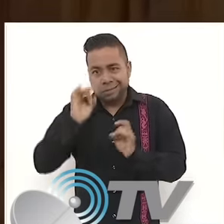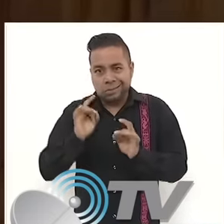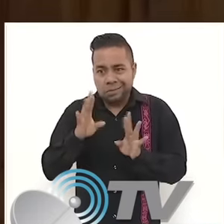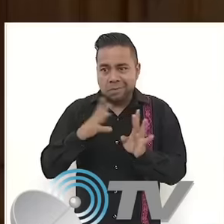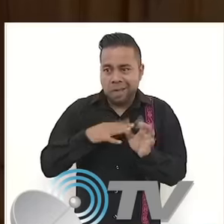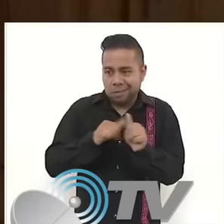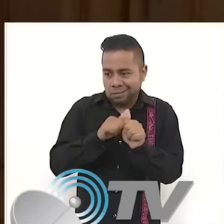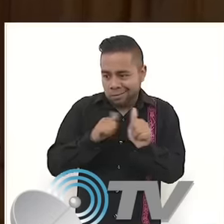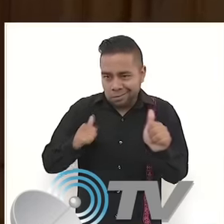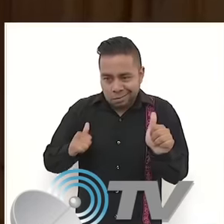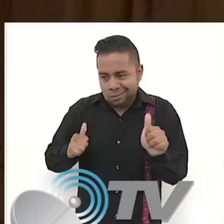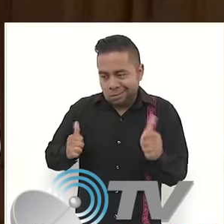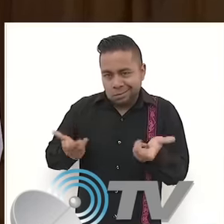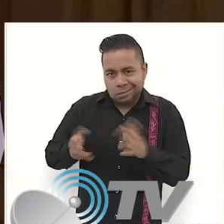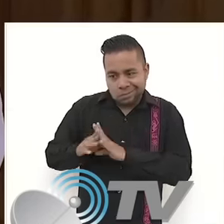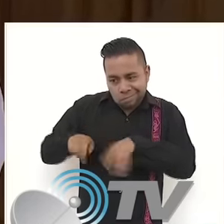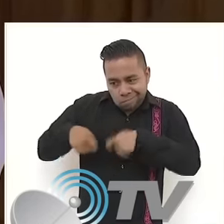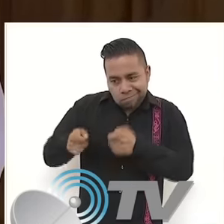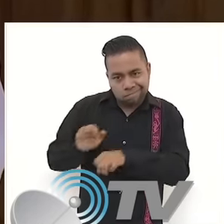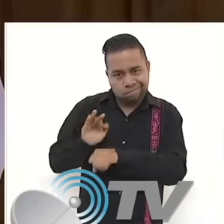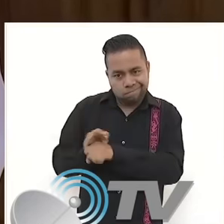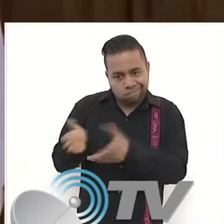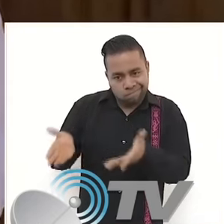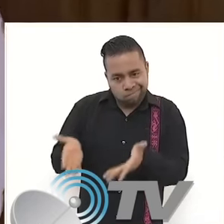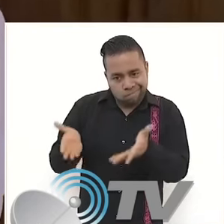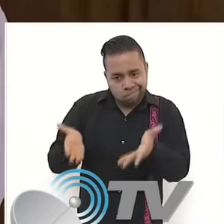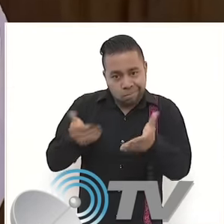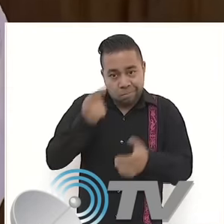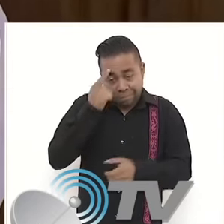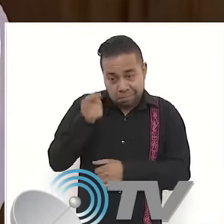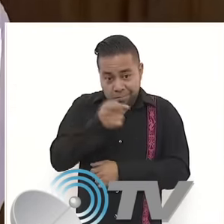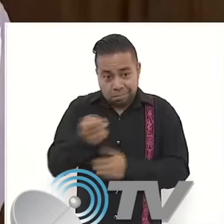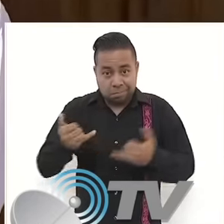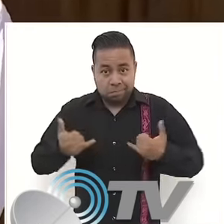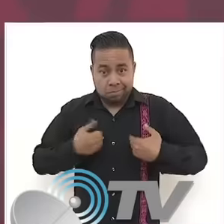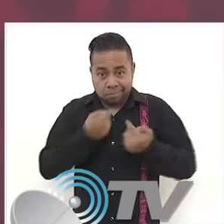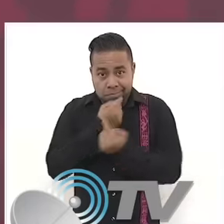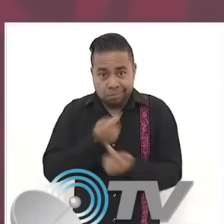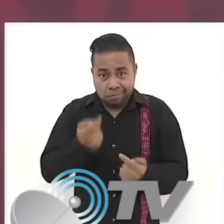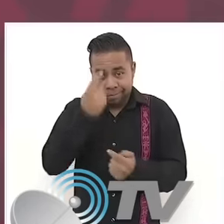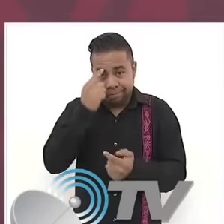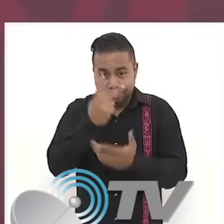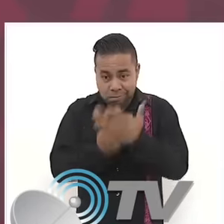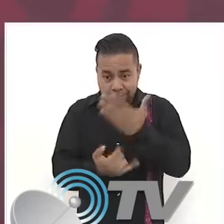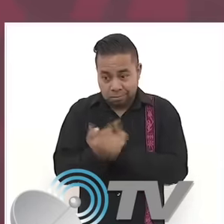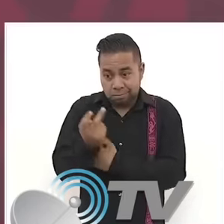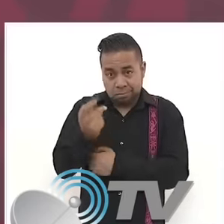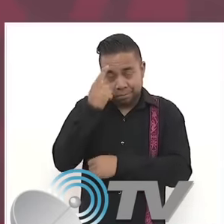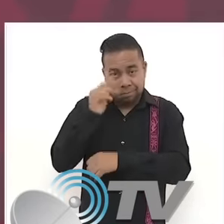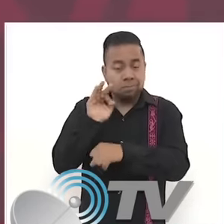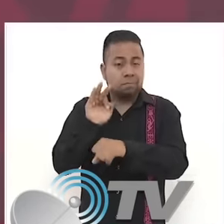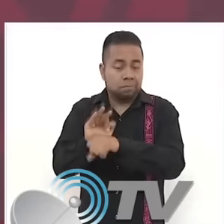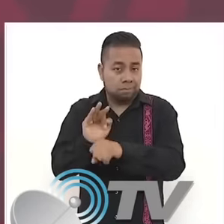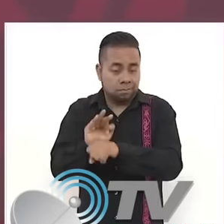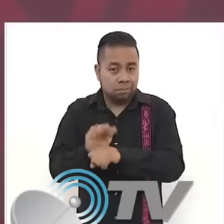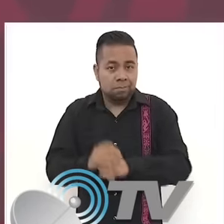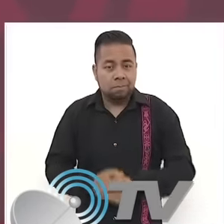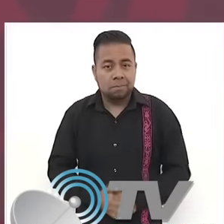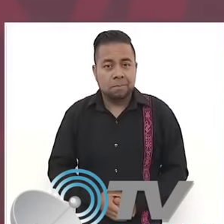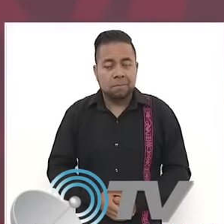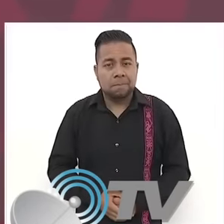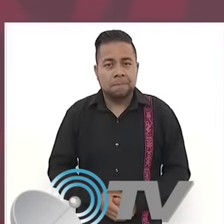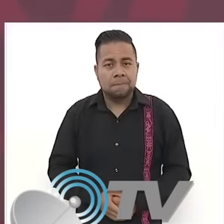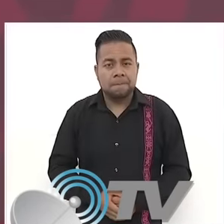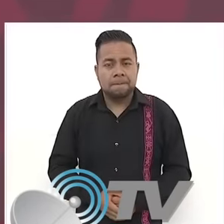detrás de nosotros. Para ellos es este proyecto. Y